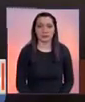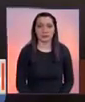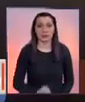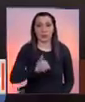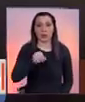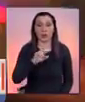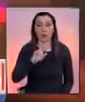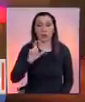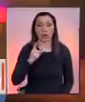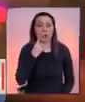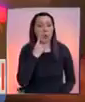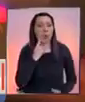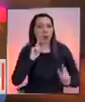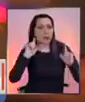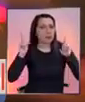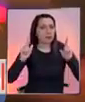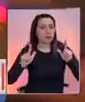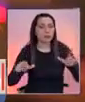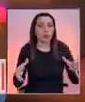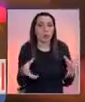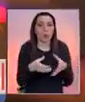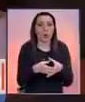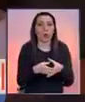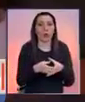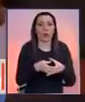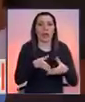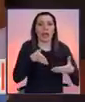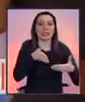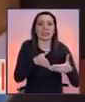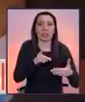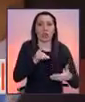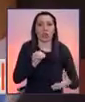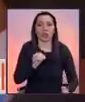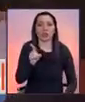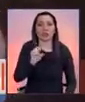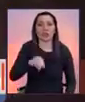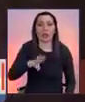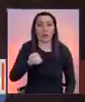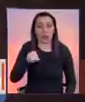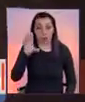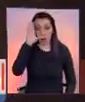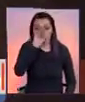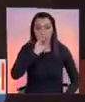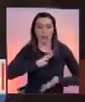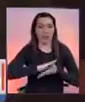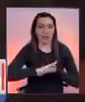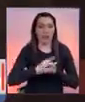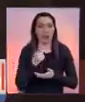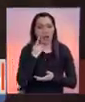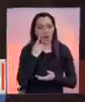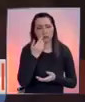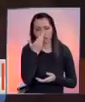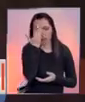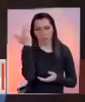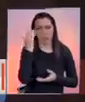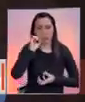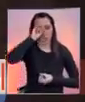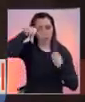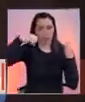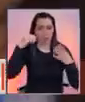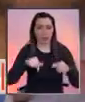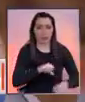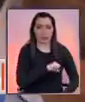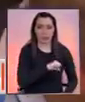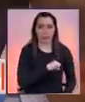Jorge realiza las pruebas de audio con su grupo Esquina do Samba. Esta noche tienen una fiesta en una conocida discoteca de Santiago.